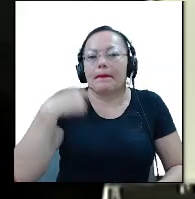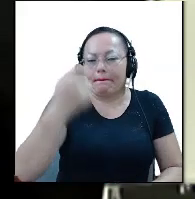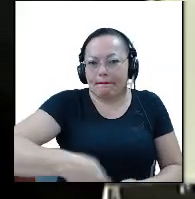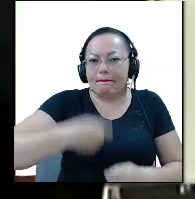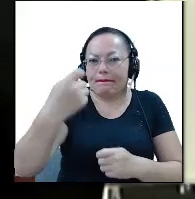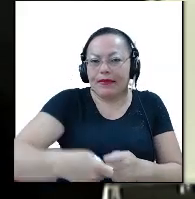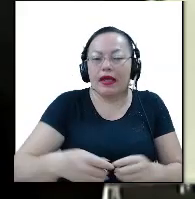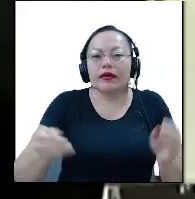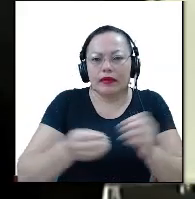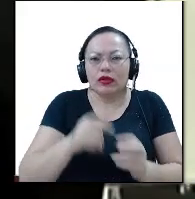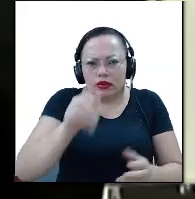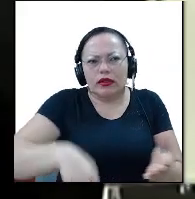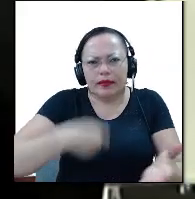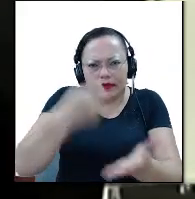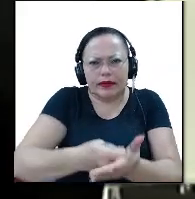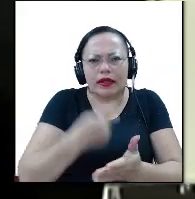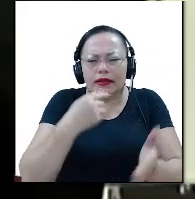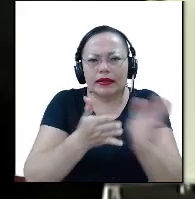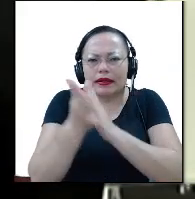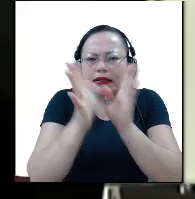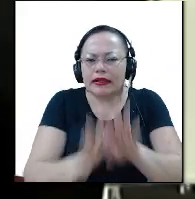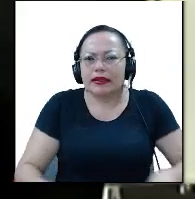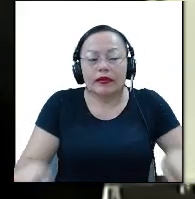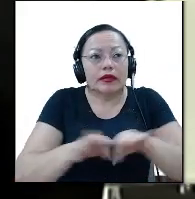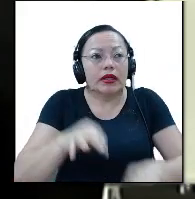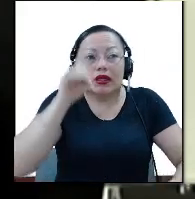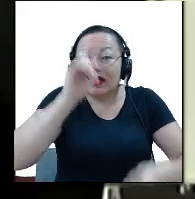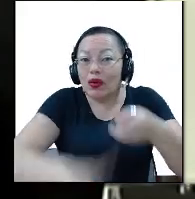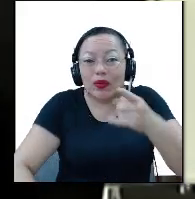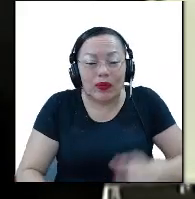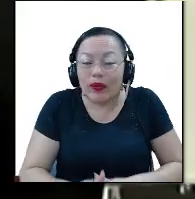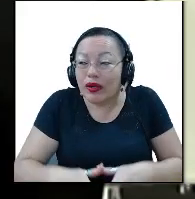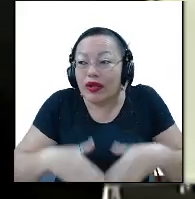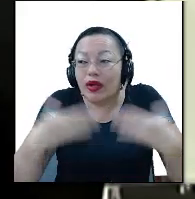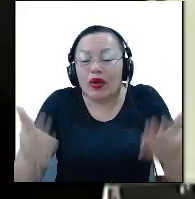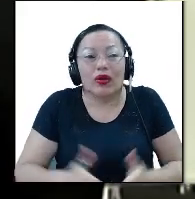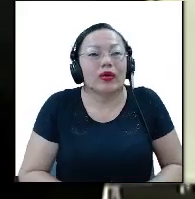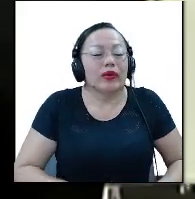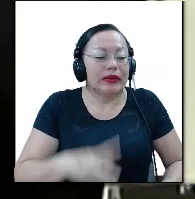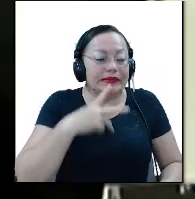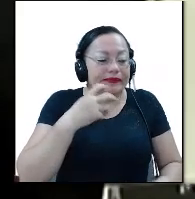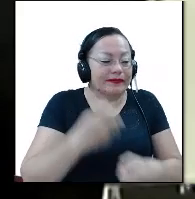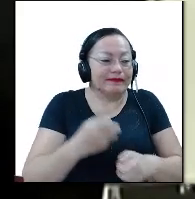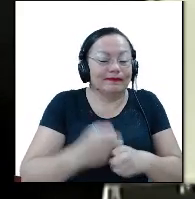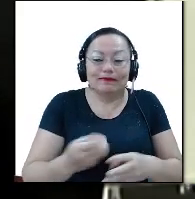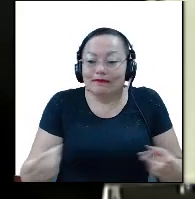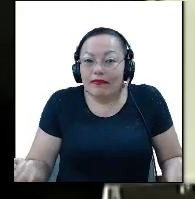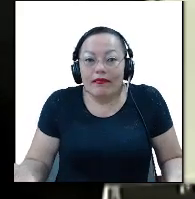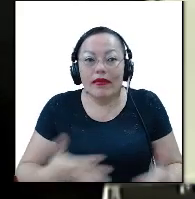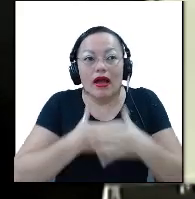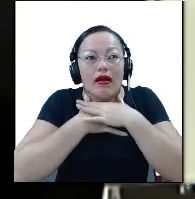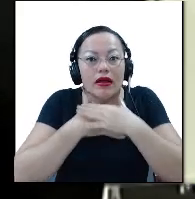pagarlas, hágalo. Si ve que no puede, si usted dice, no, yo vivo del diario y no tengo cómo,